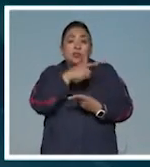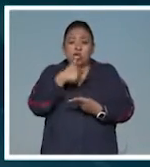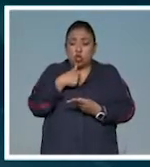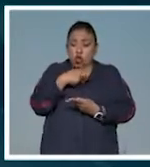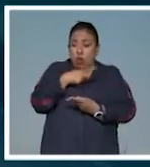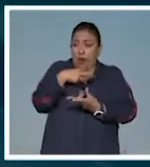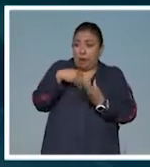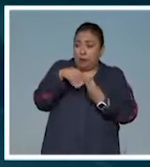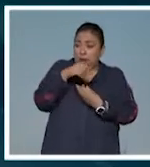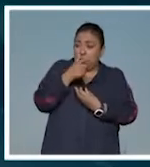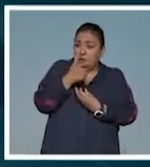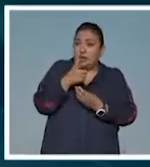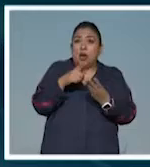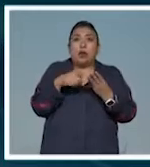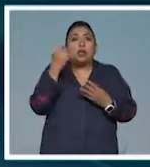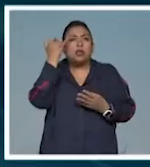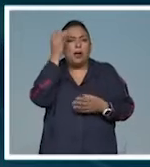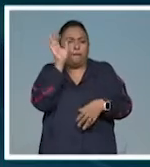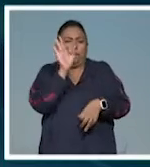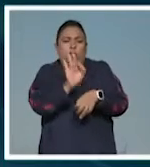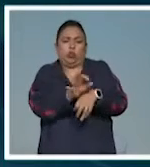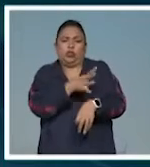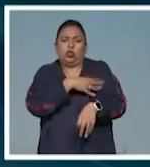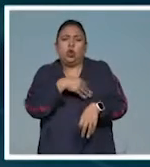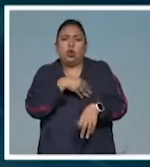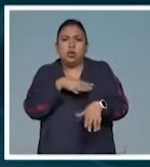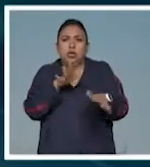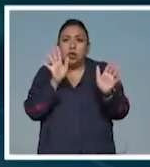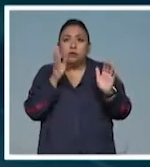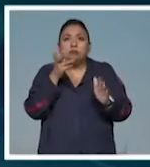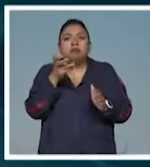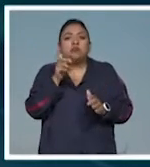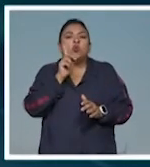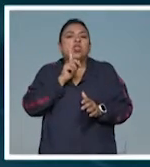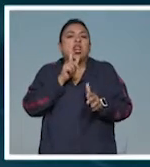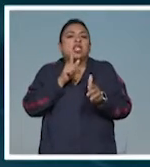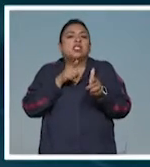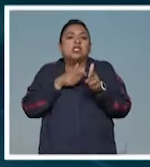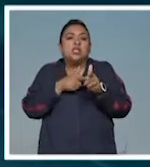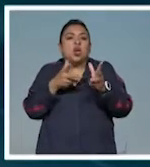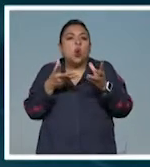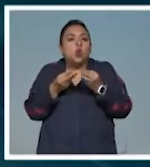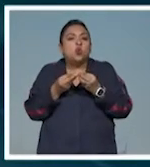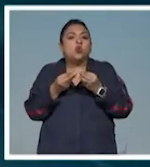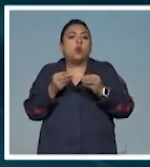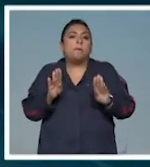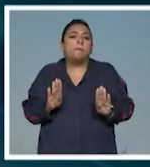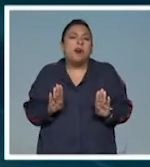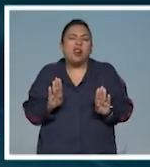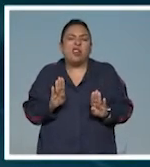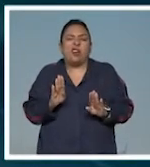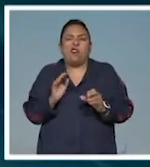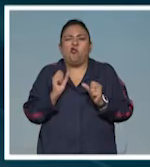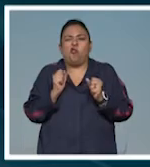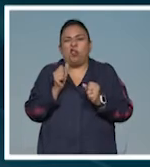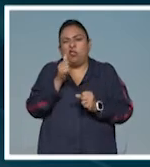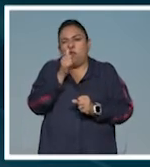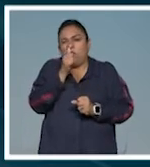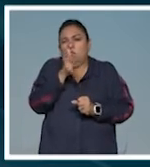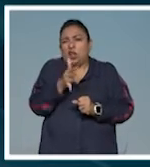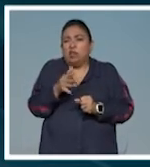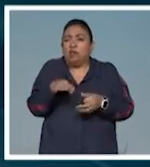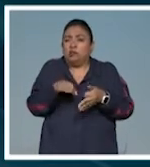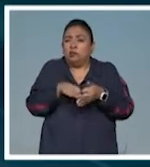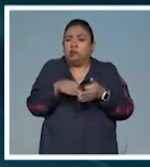la idea de proteger a los hijos mantienen a las mujeres con parejas violentas y con episodios constantes de